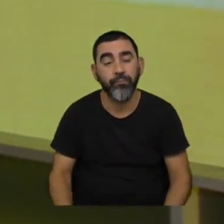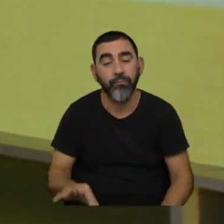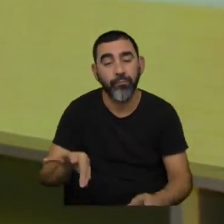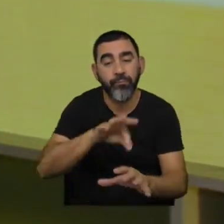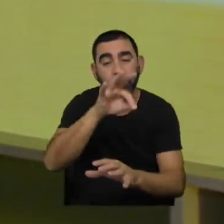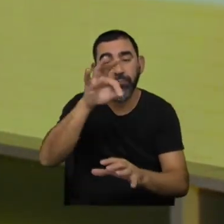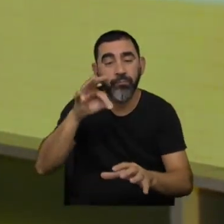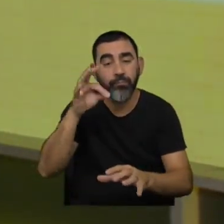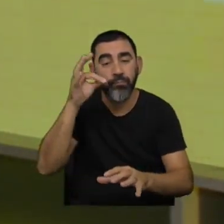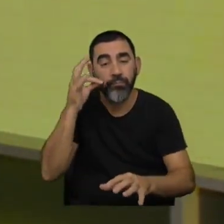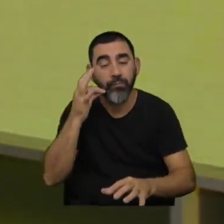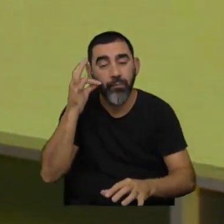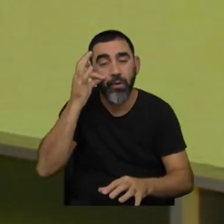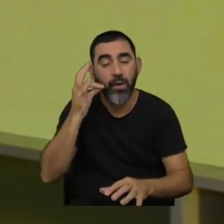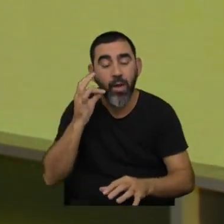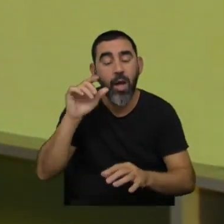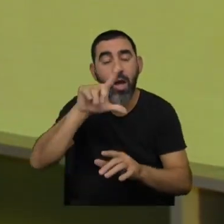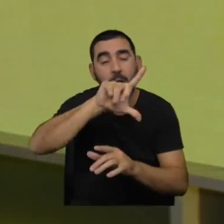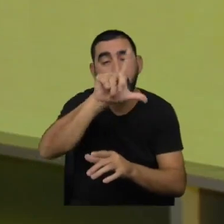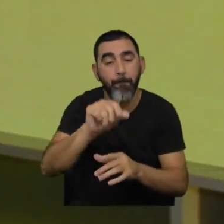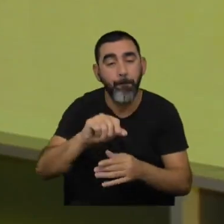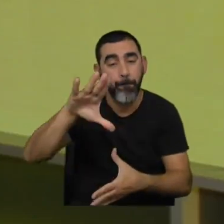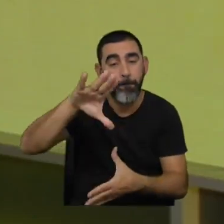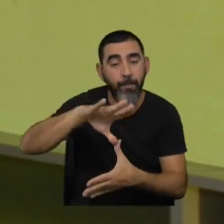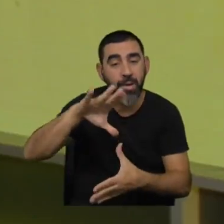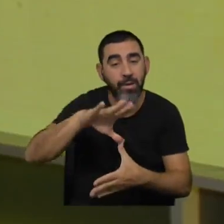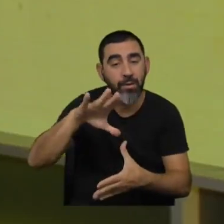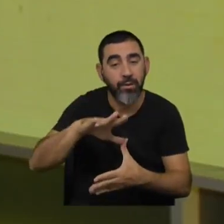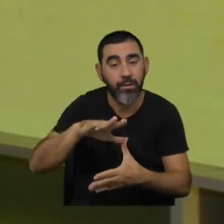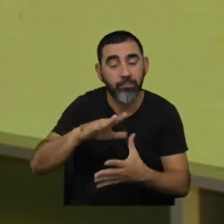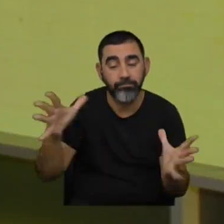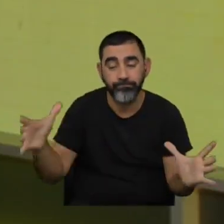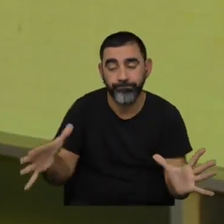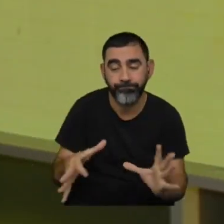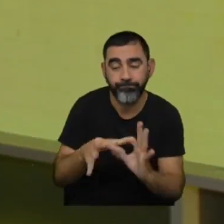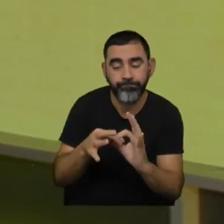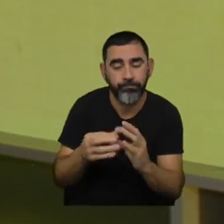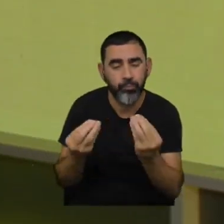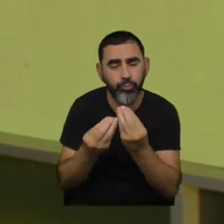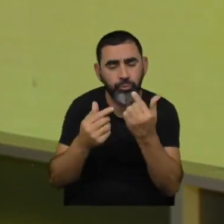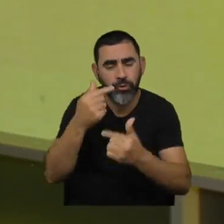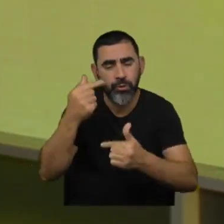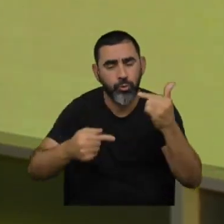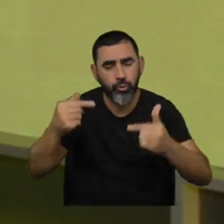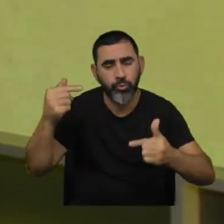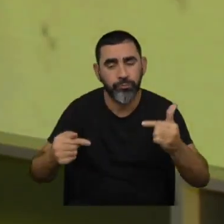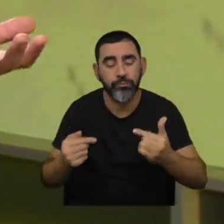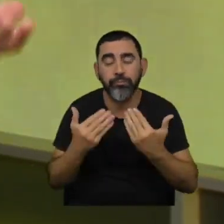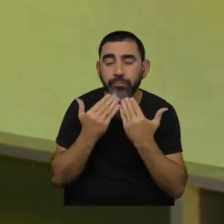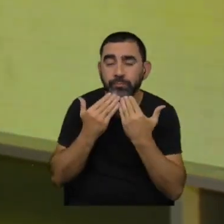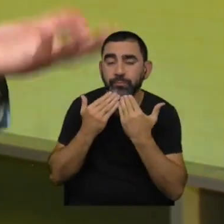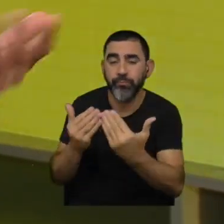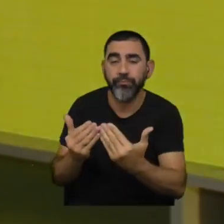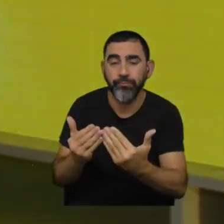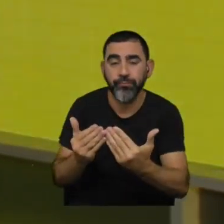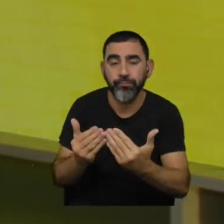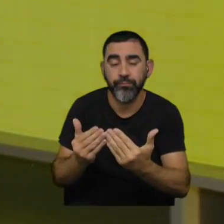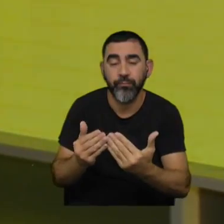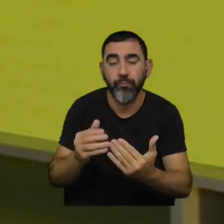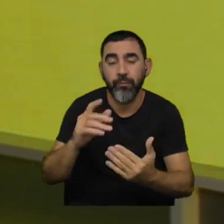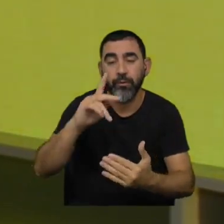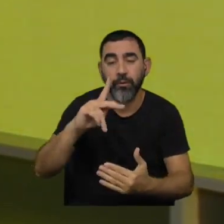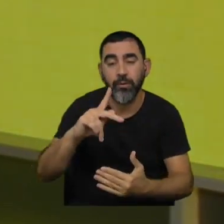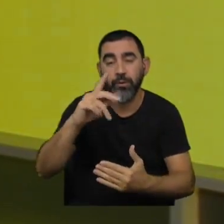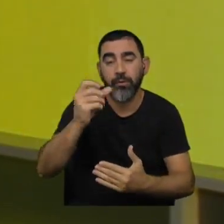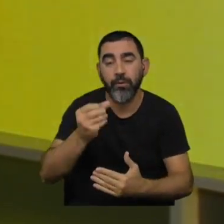América, de los polinizadores que trajimos y que hoy son inseparables de un montón de cosas que hacemos acá. Le agradecemos muchísimo a Karina Antunes,